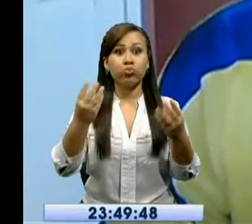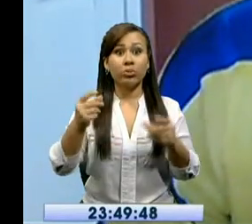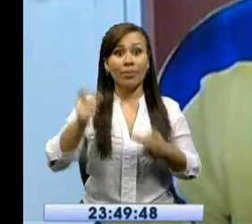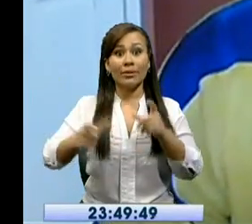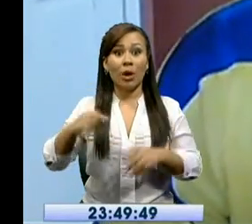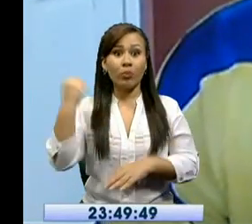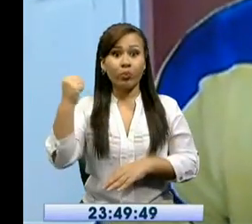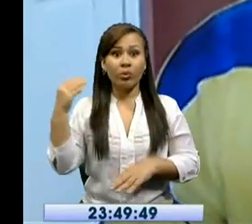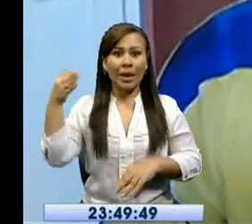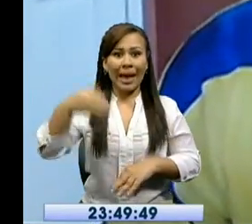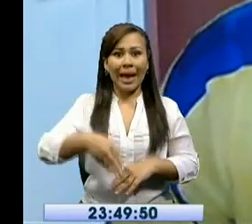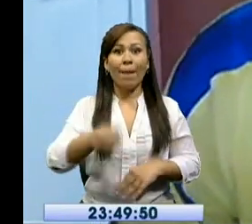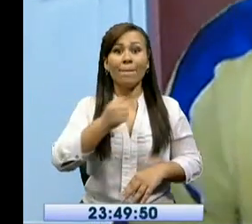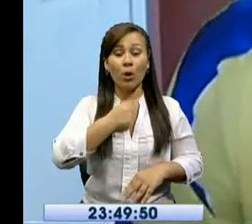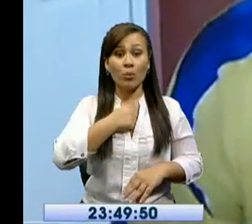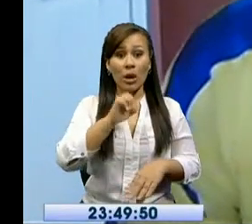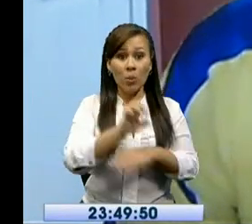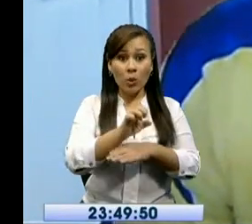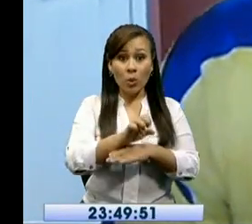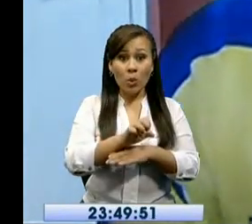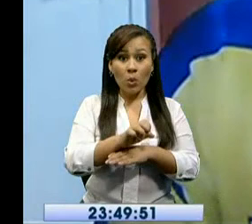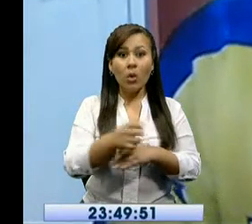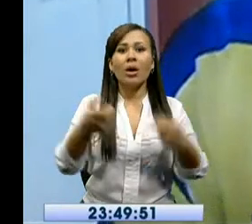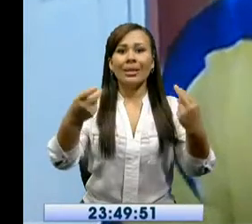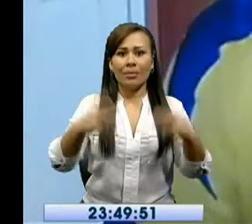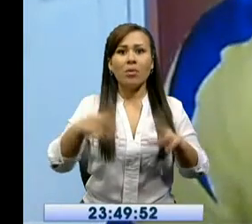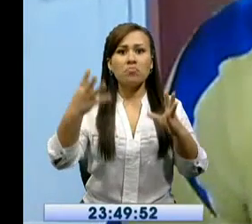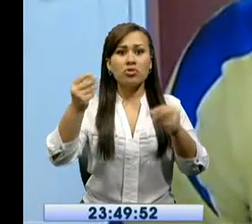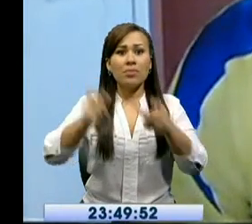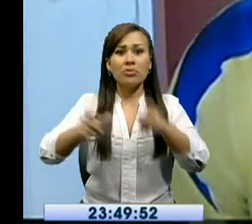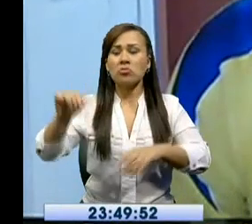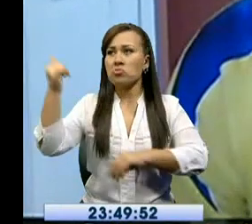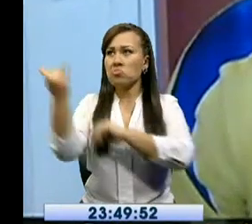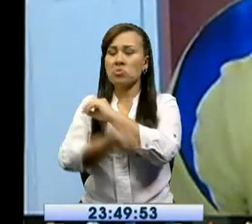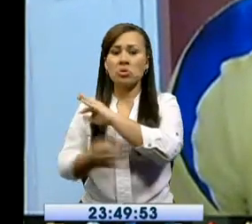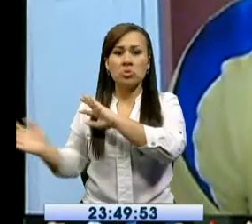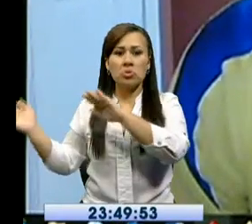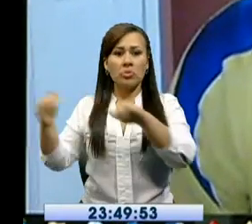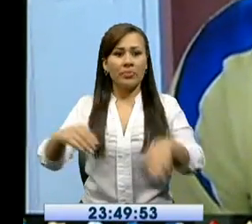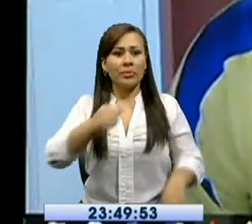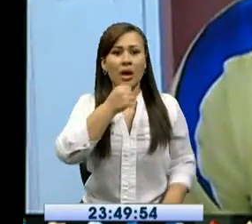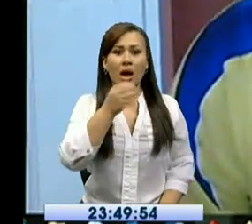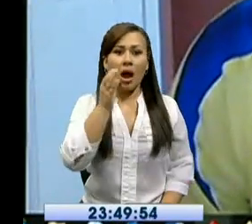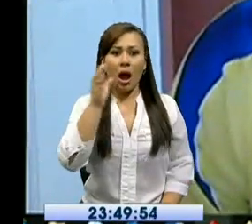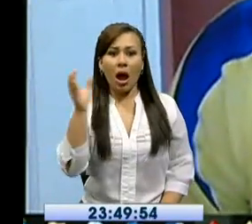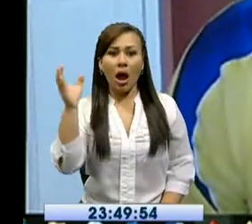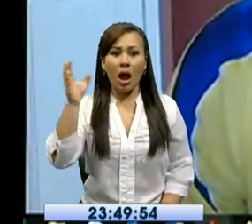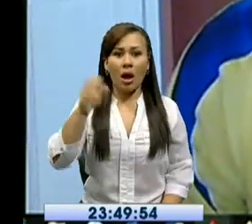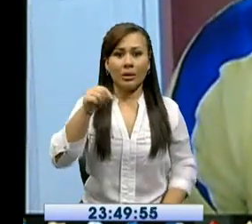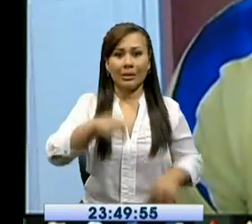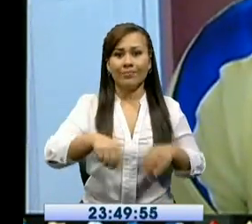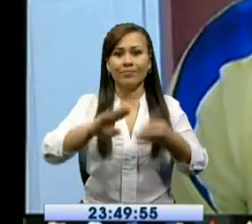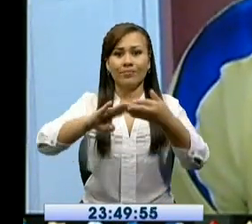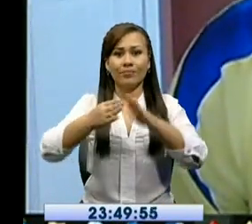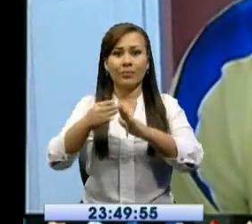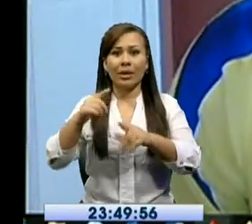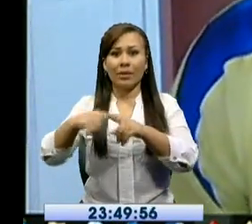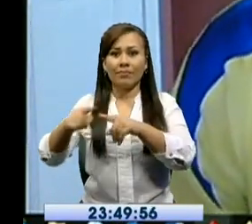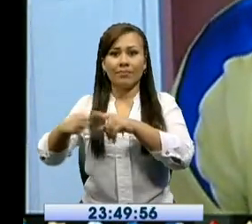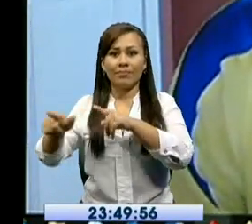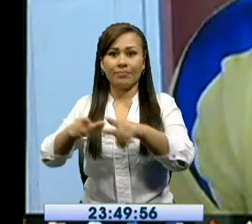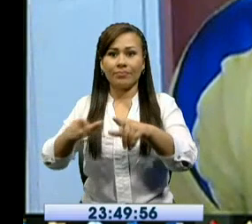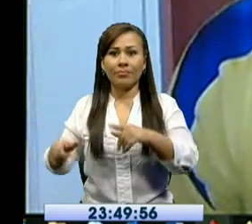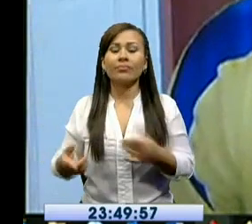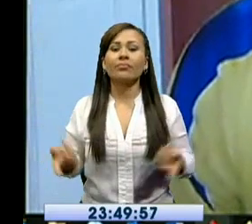artistas, tanto nacionales y también gente de otros países, cantantes de otras comunidades hispanas que